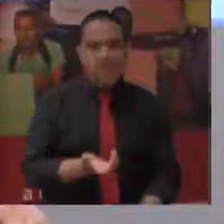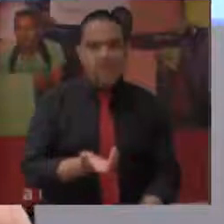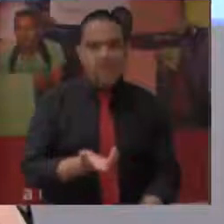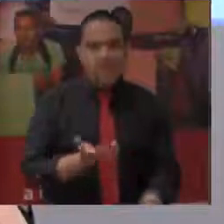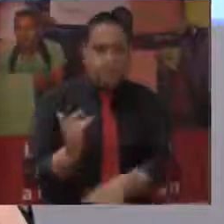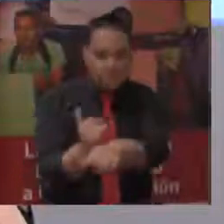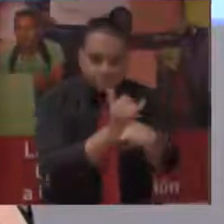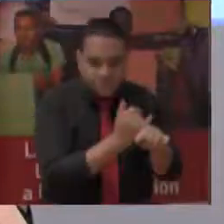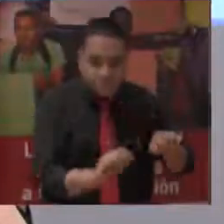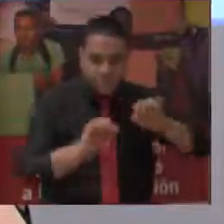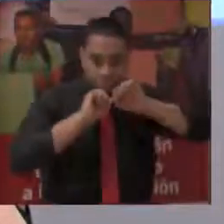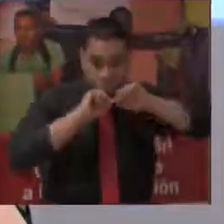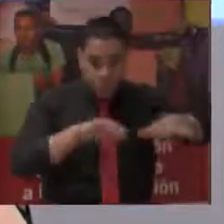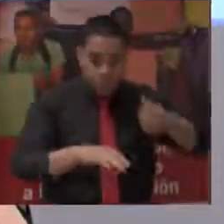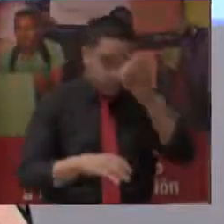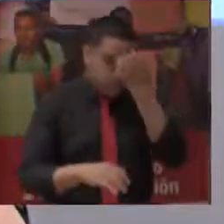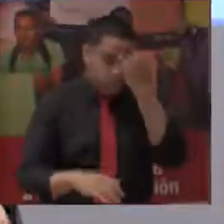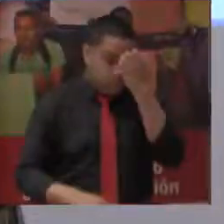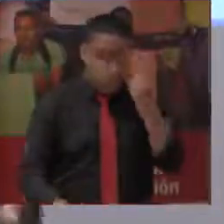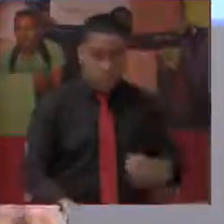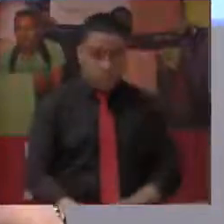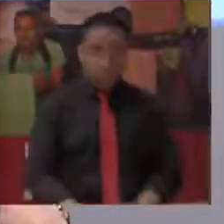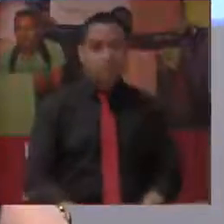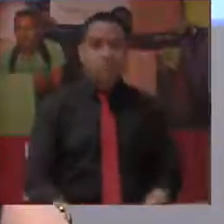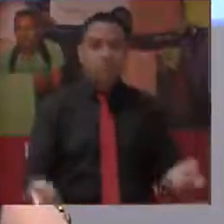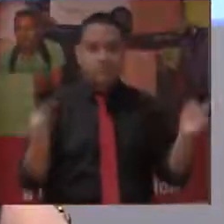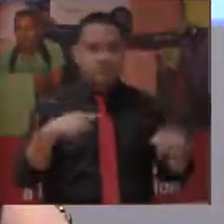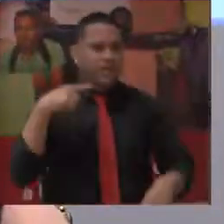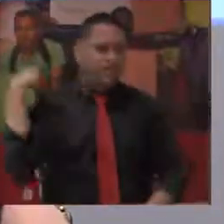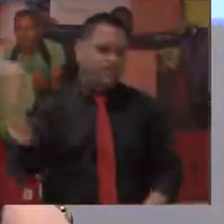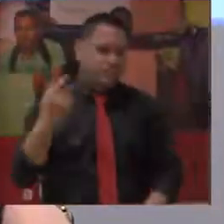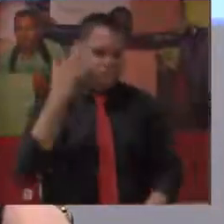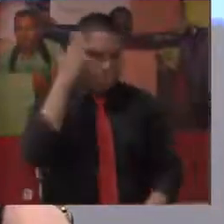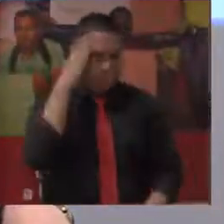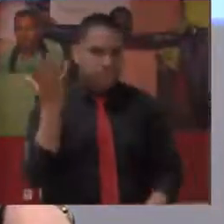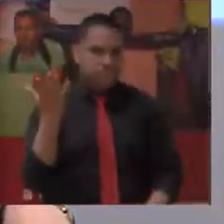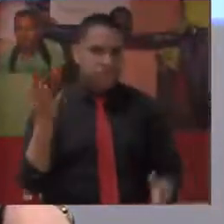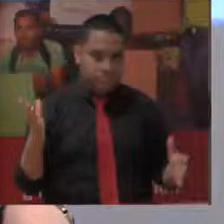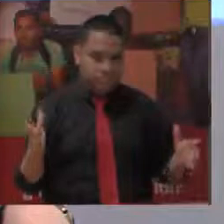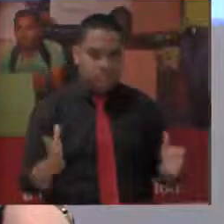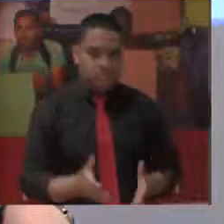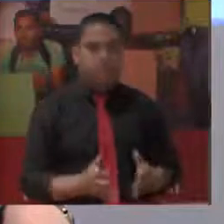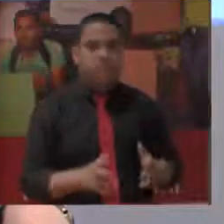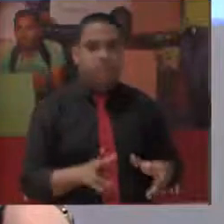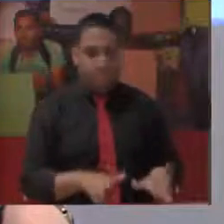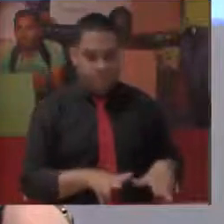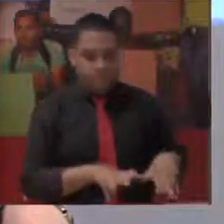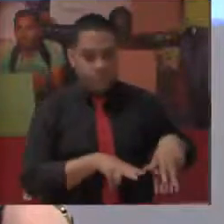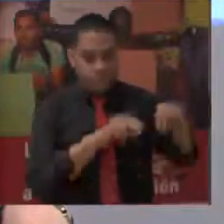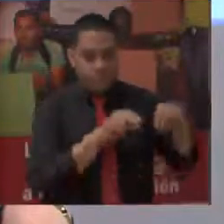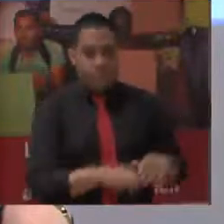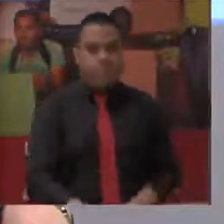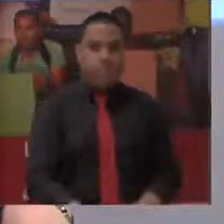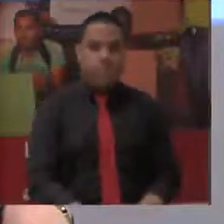las instituciones públicas y en general la sociedad civil.